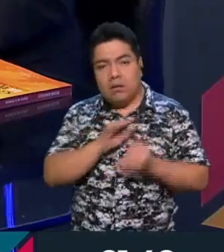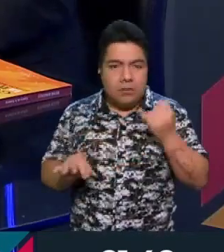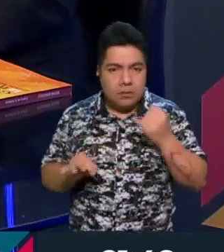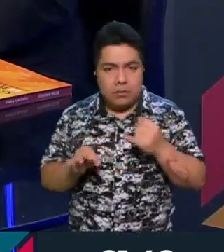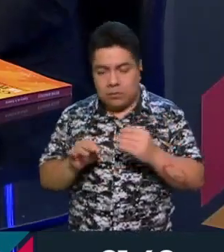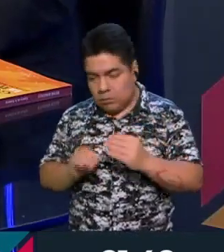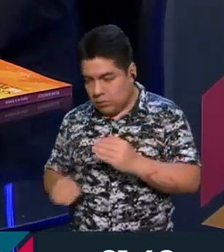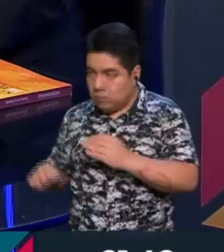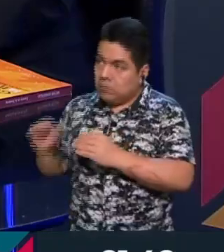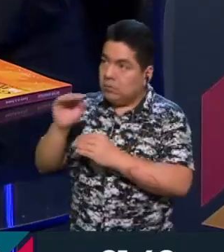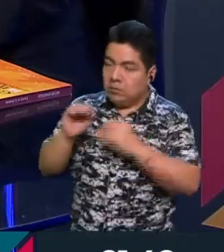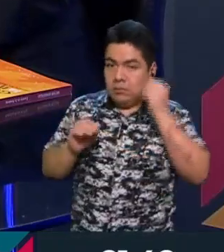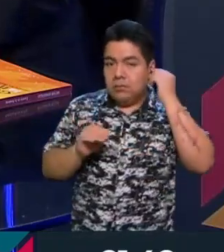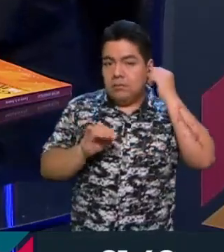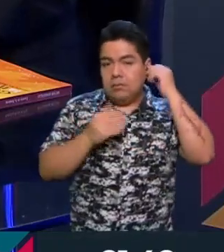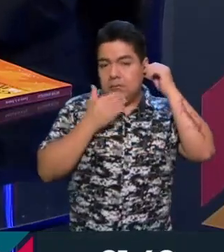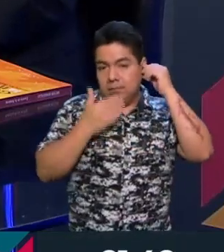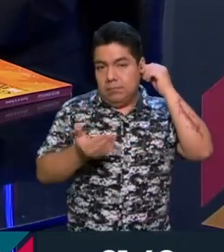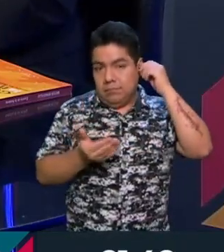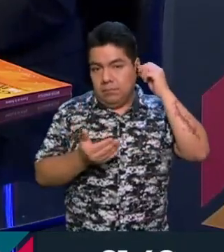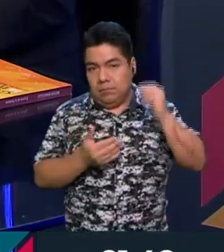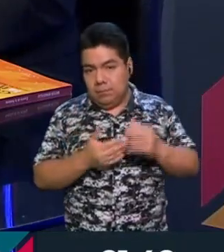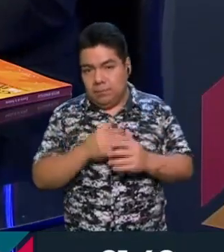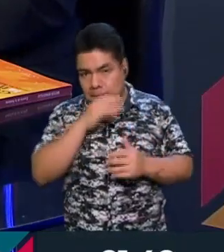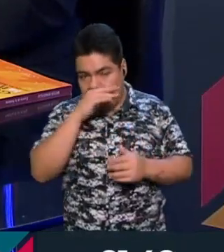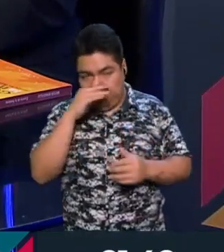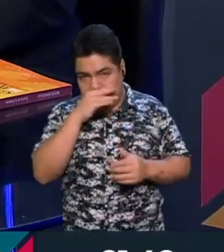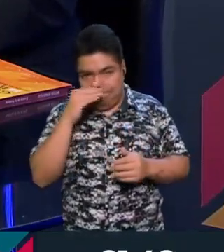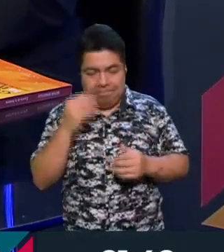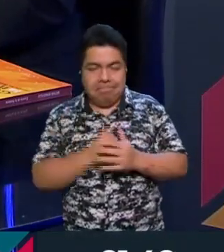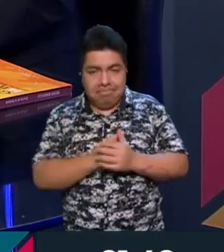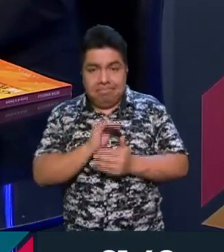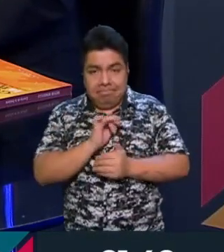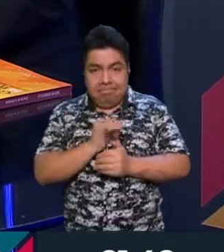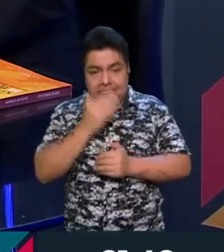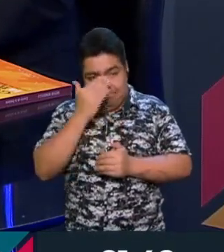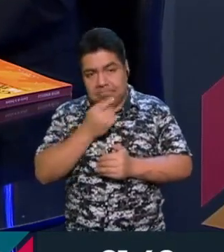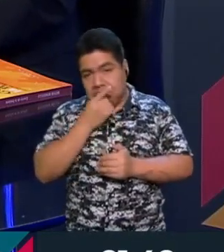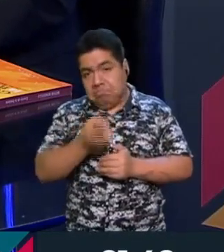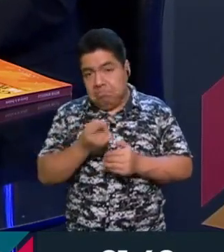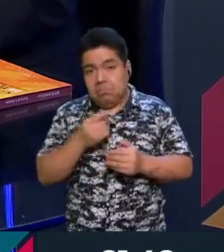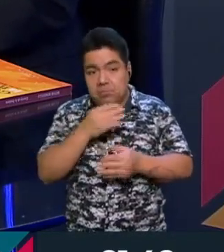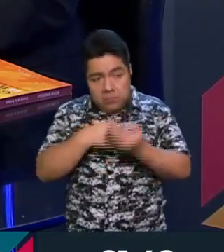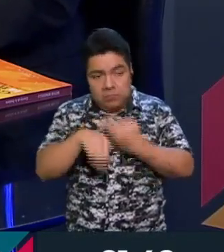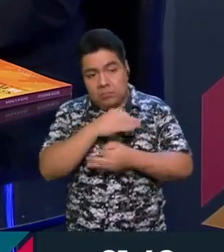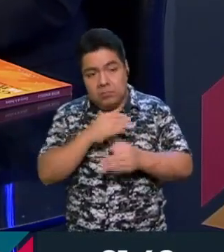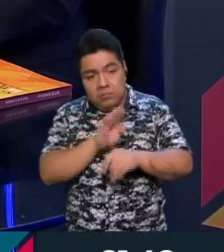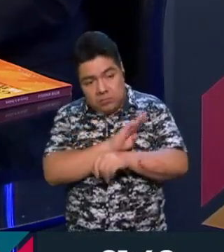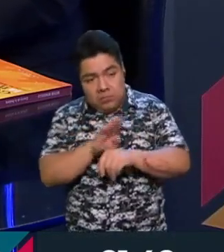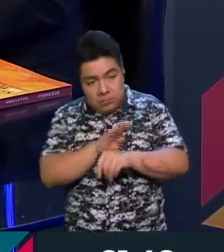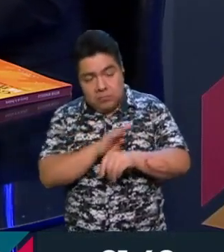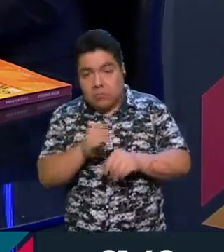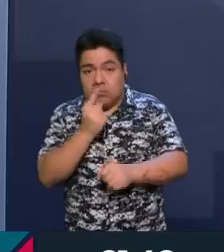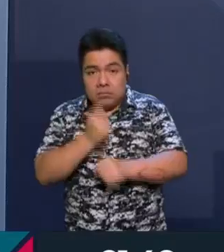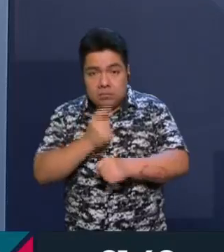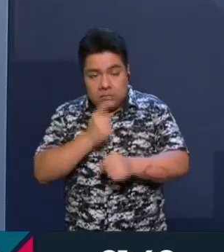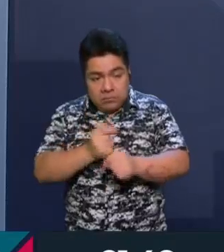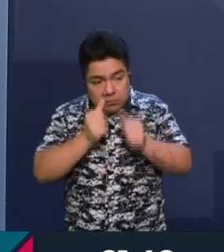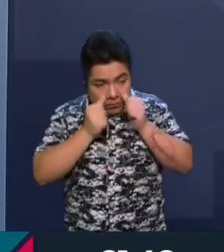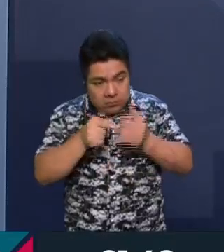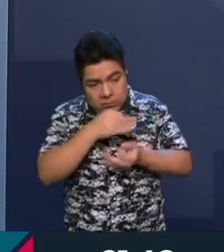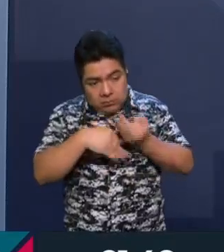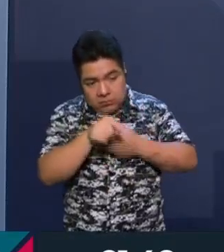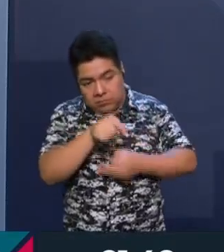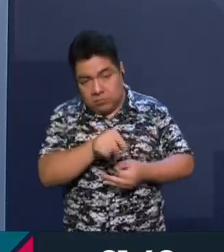ser los primeros, que podría ser bien una paráfrasis de este lema también, por el bien de todos, primero los pobres. Hay muchas similitudes,